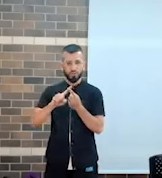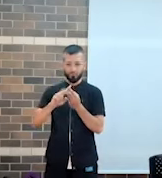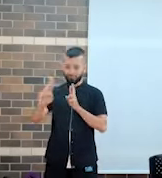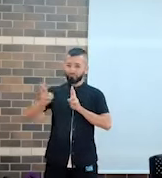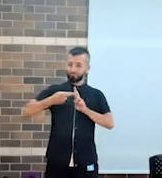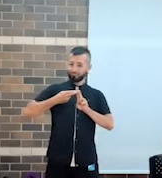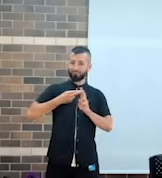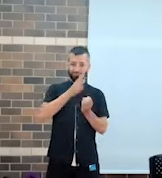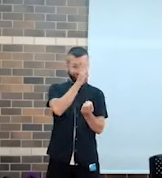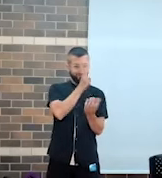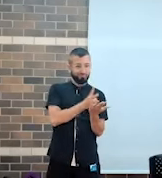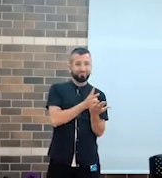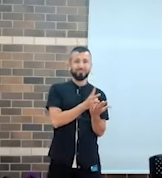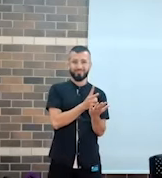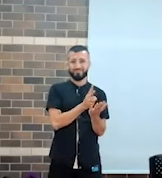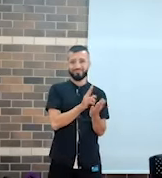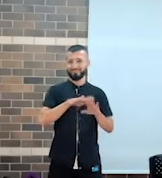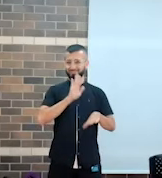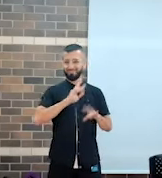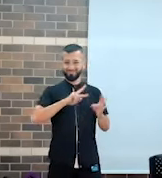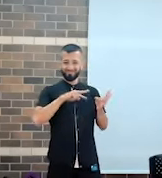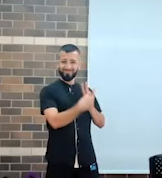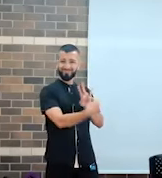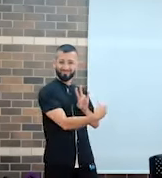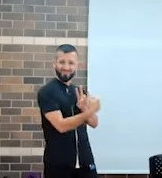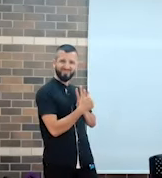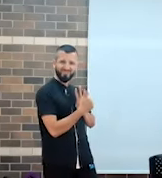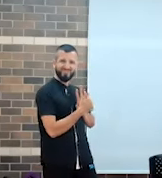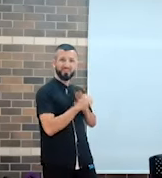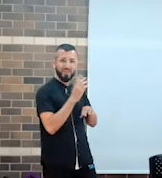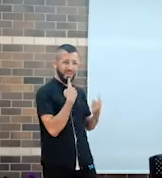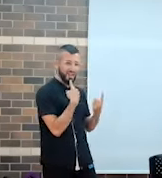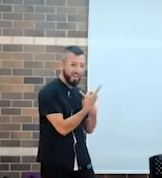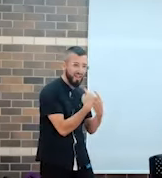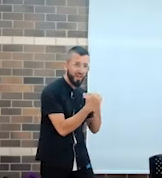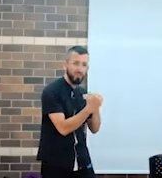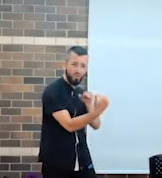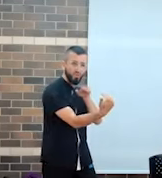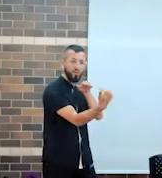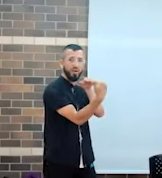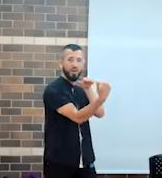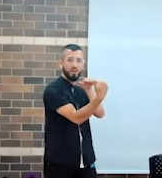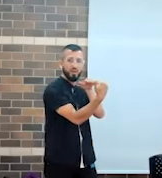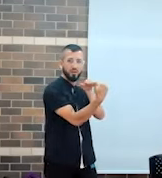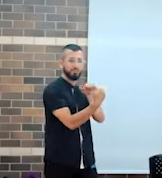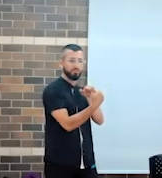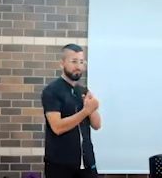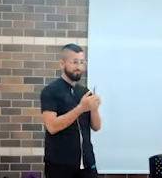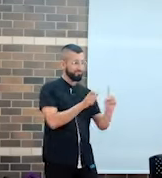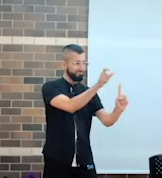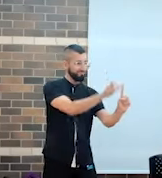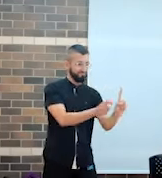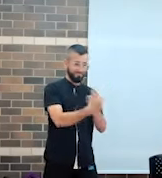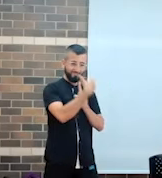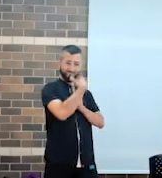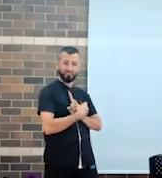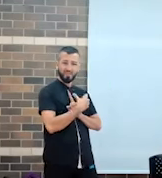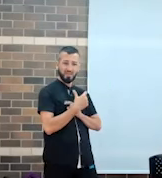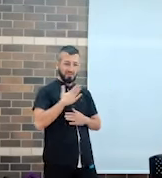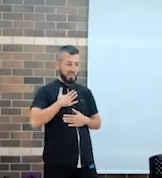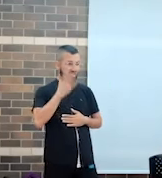diversidad, muy desde la perspectiva de un diálogo horizontal, de un diálogo con los sujetos que hablan también desde sus